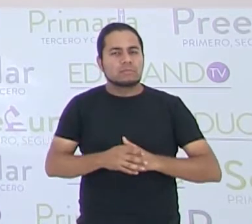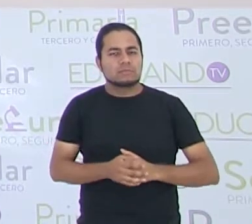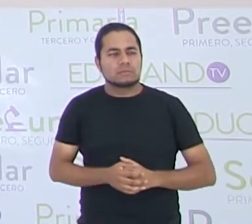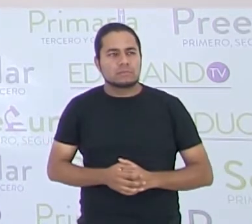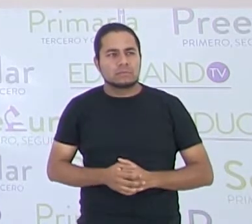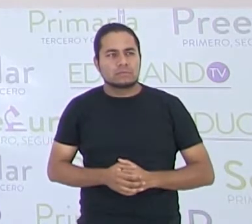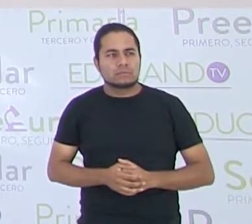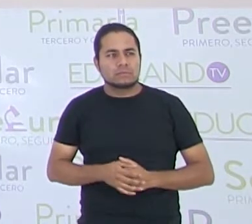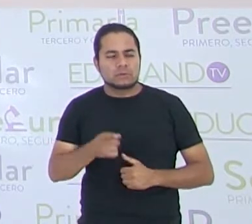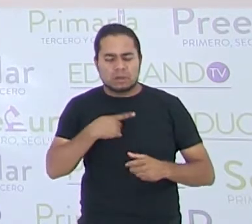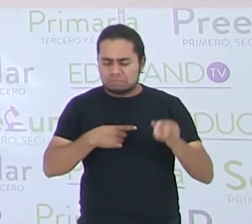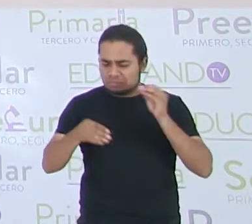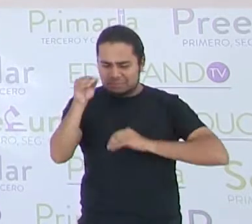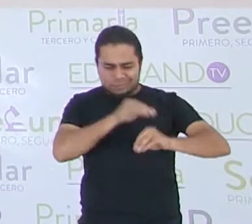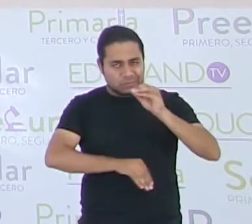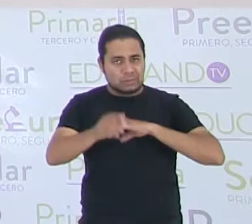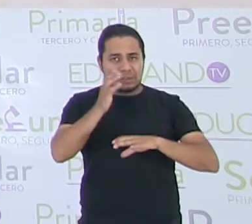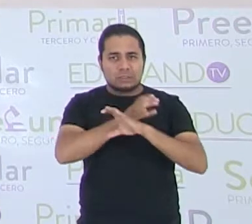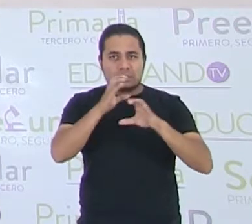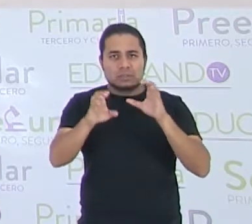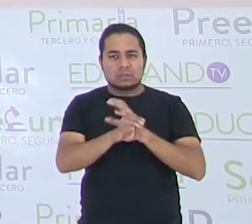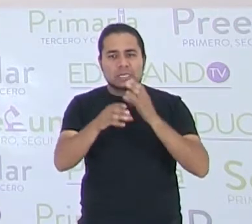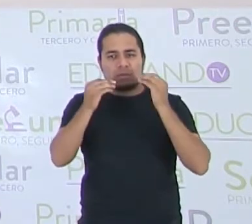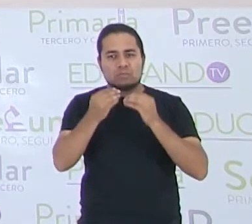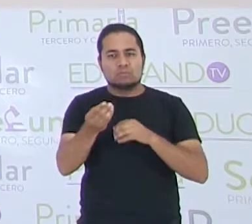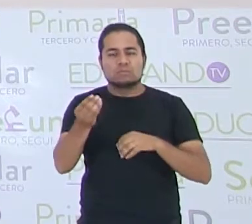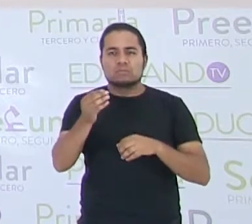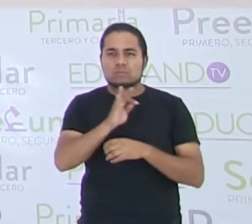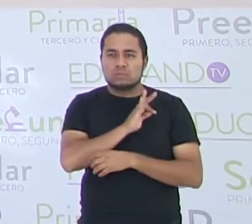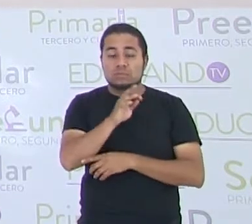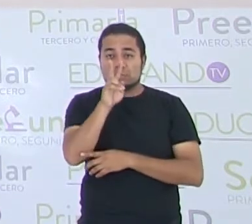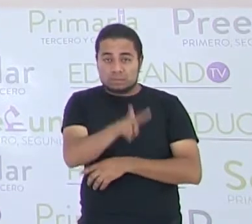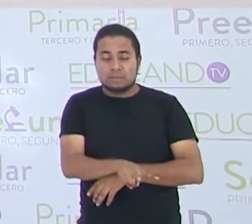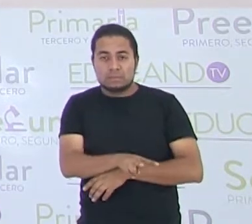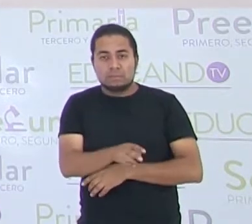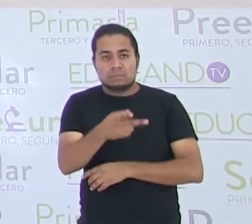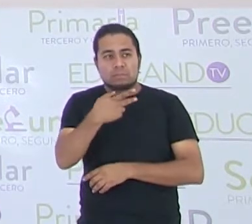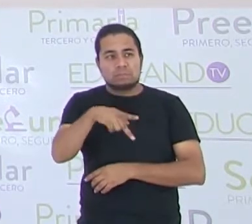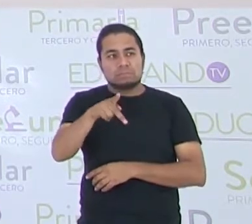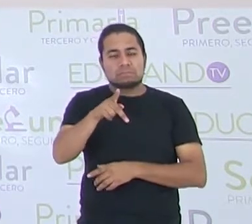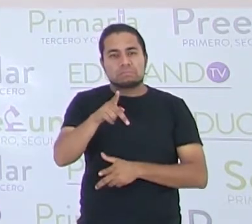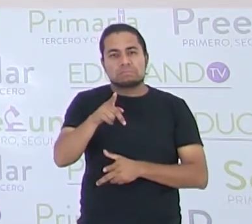Puedo decir más cosas, ¿verdad? Pero, ¿qué les